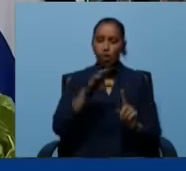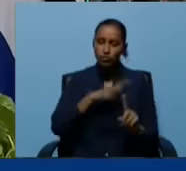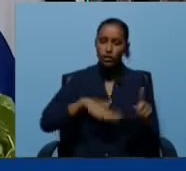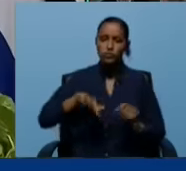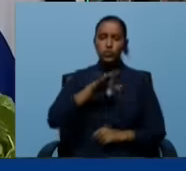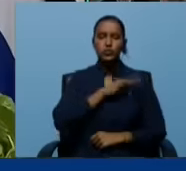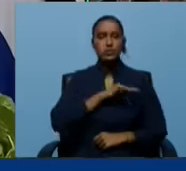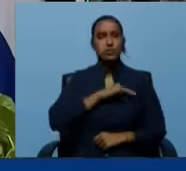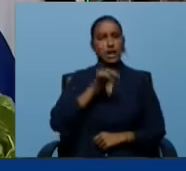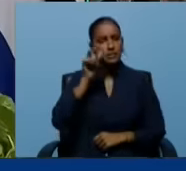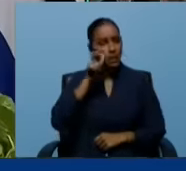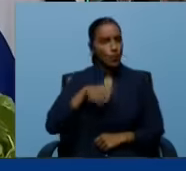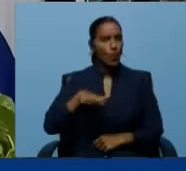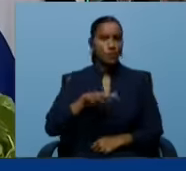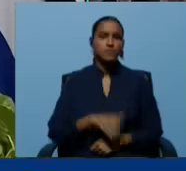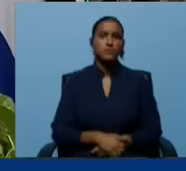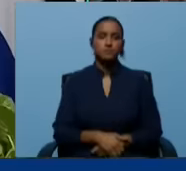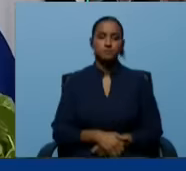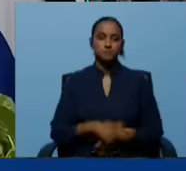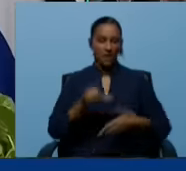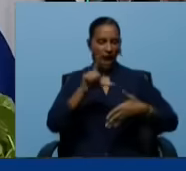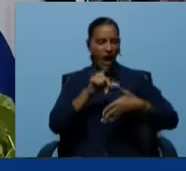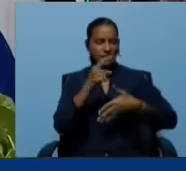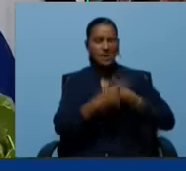la práctica es